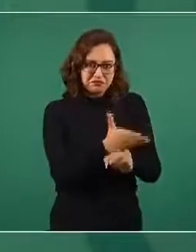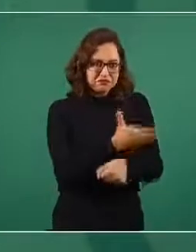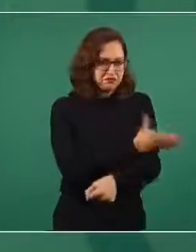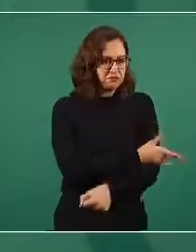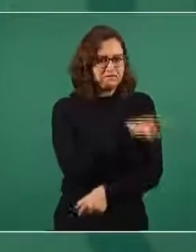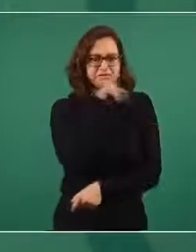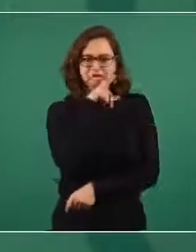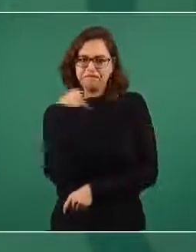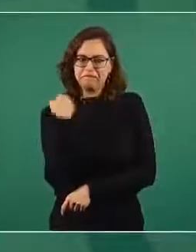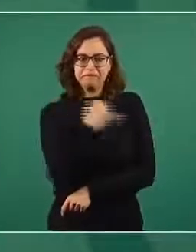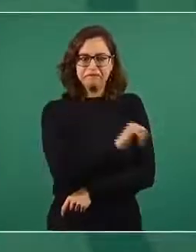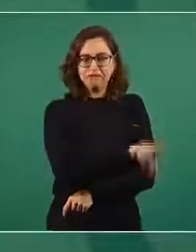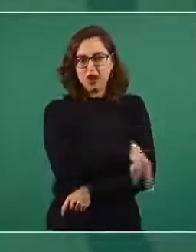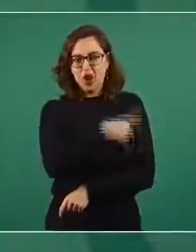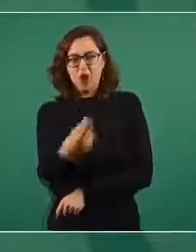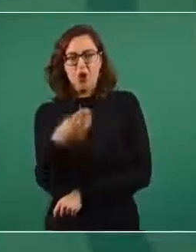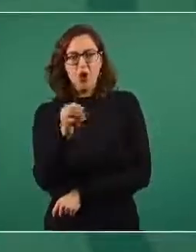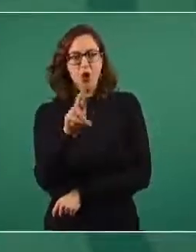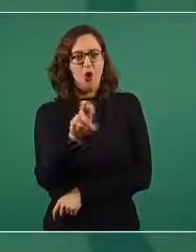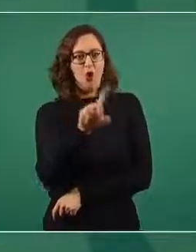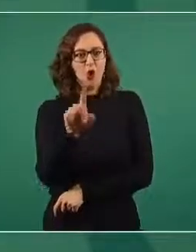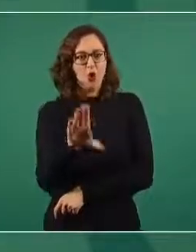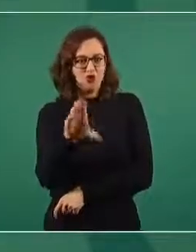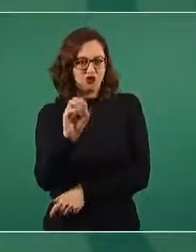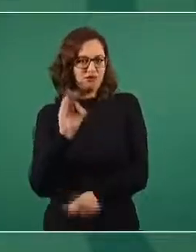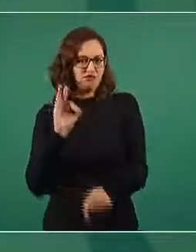a Pascual Orozco, que luego